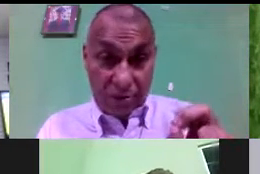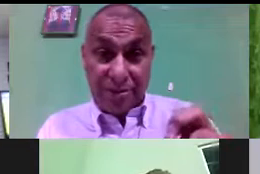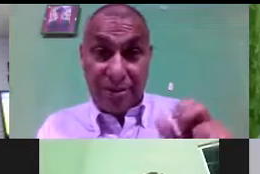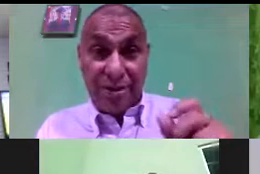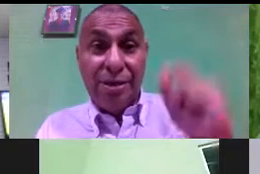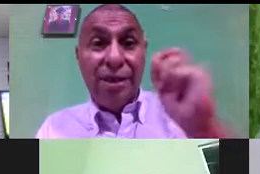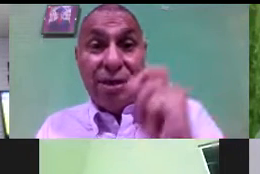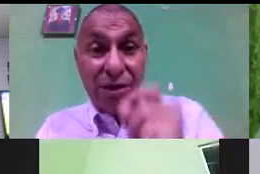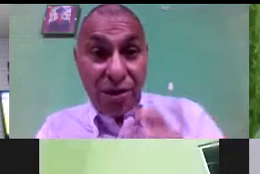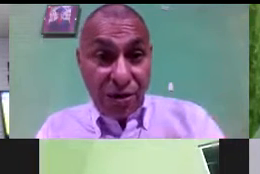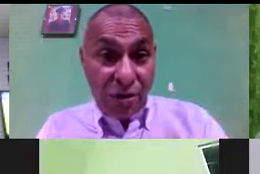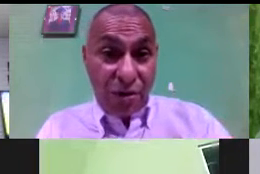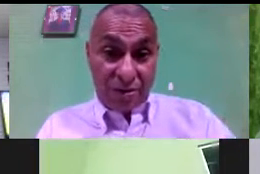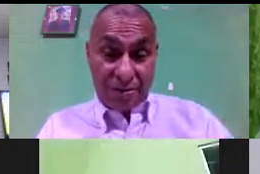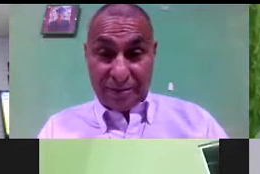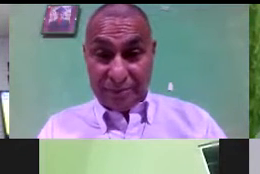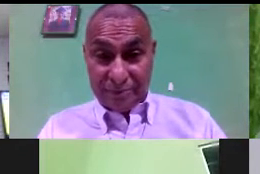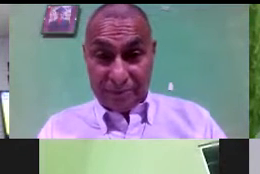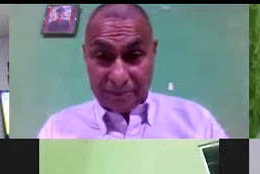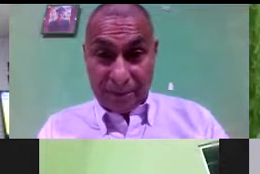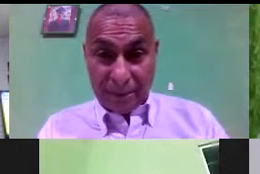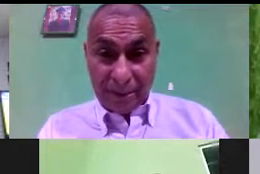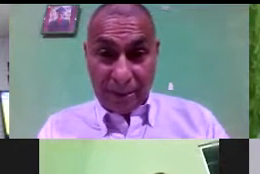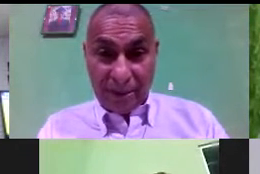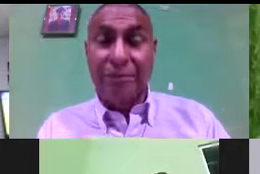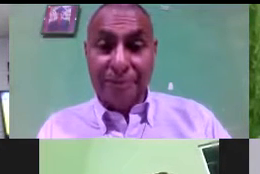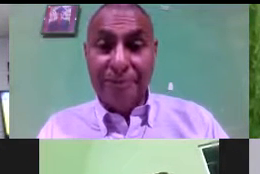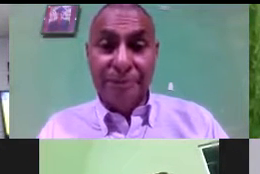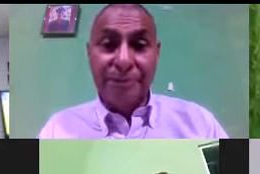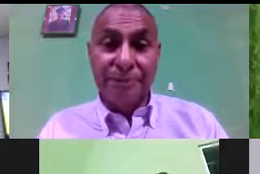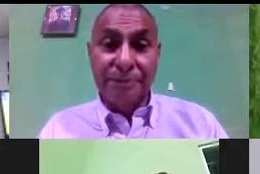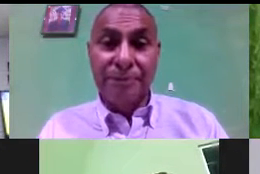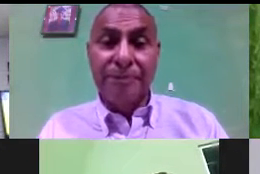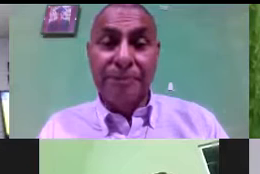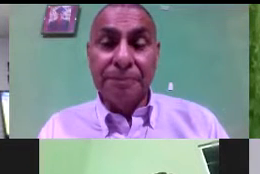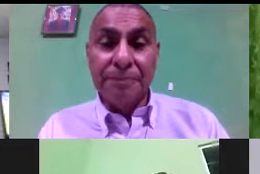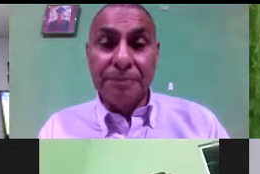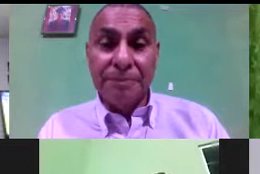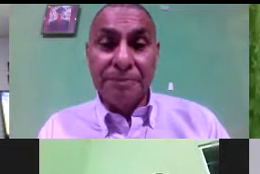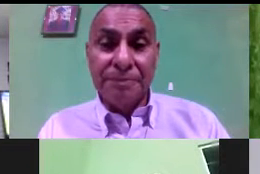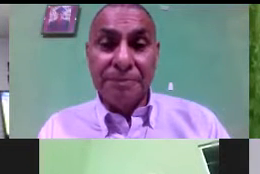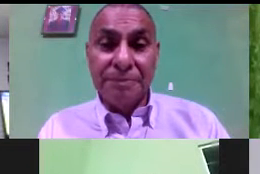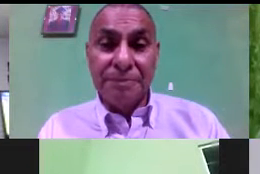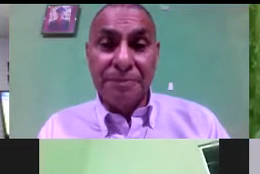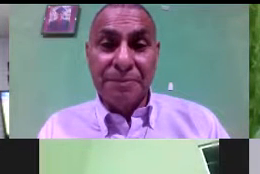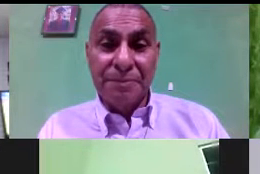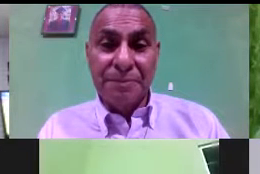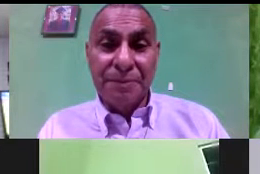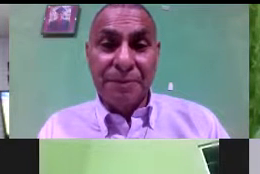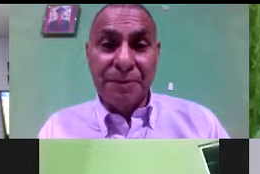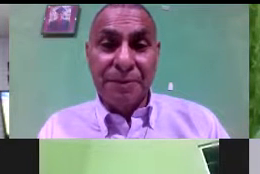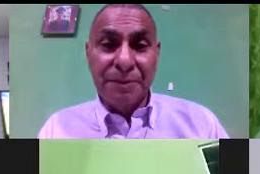your, es your. Your, mm-hmm. Okay. You understand.